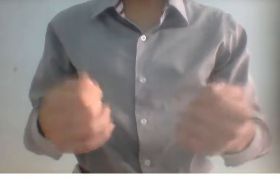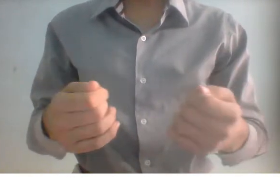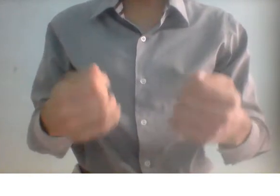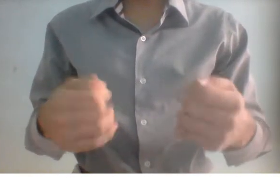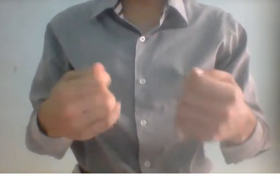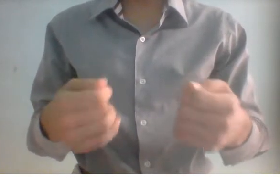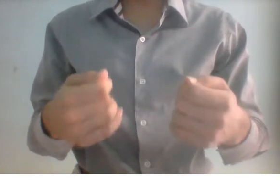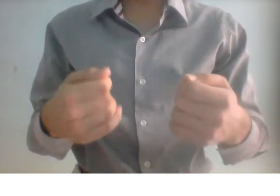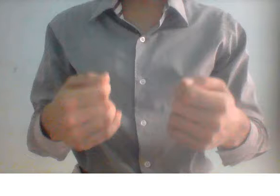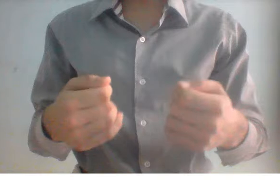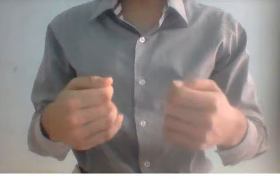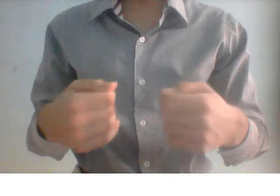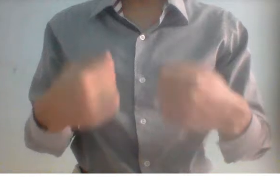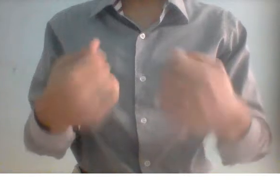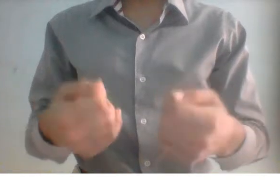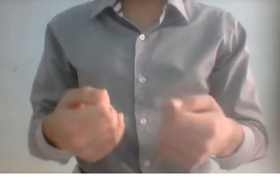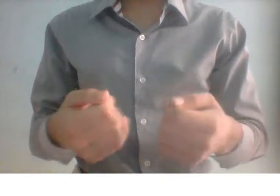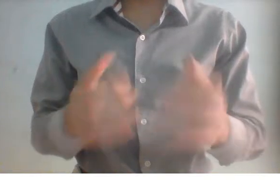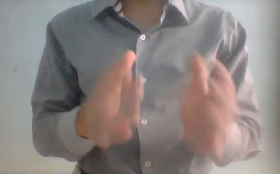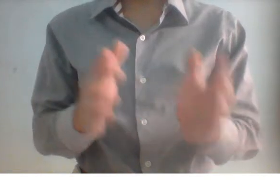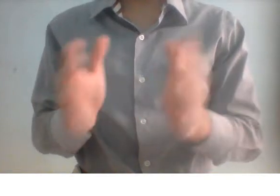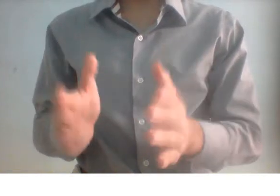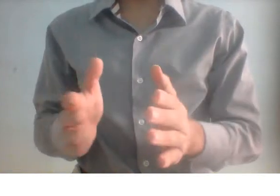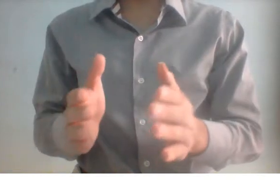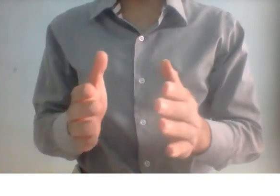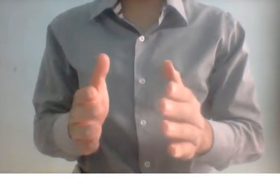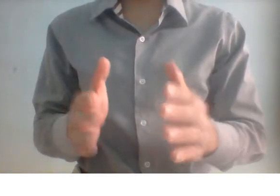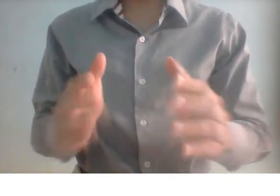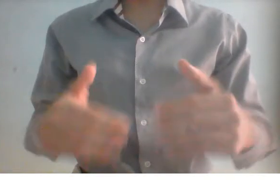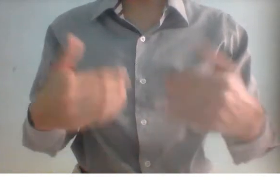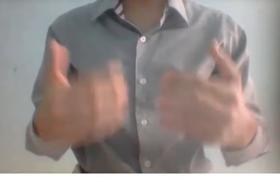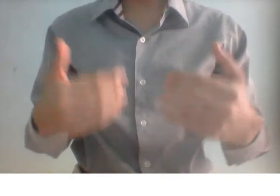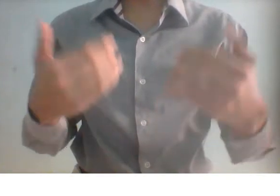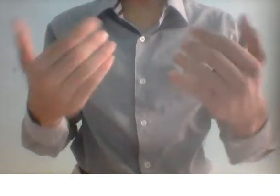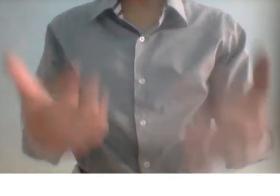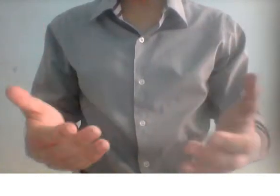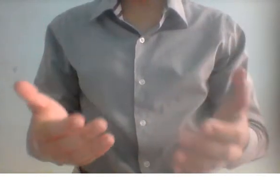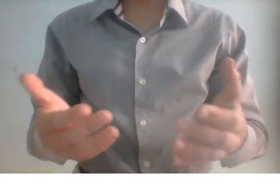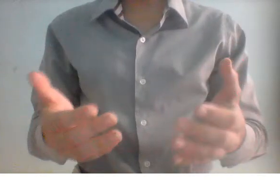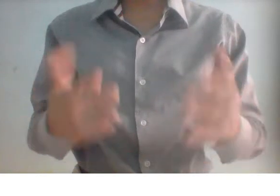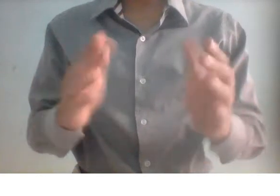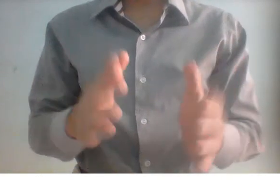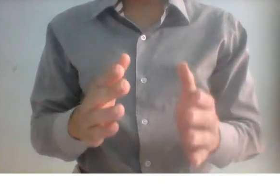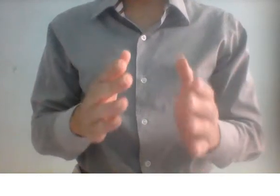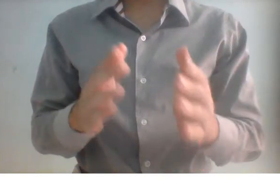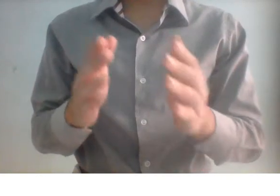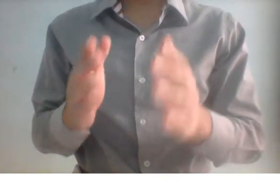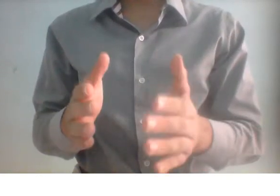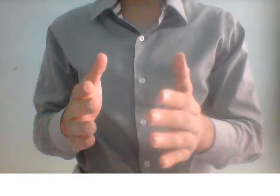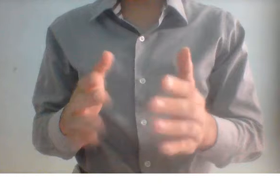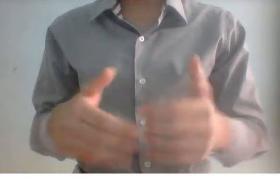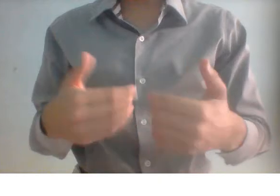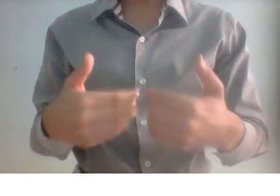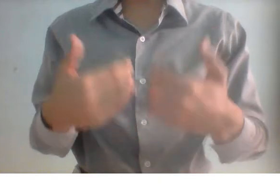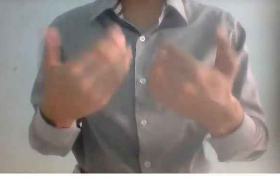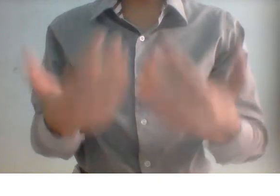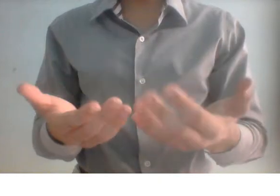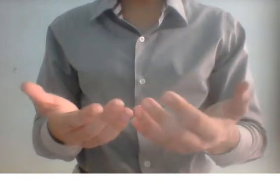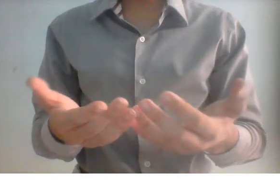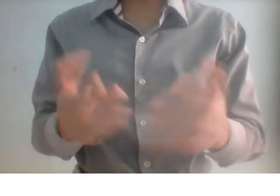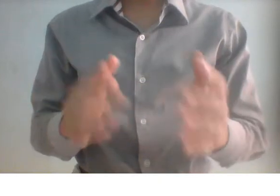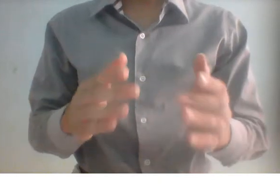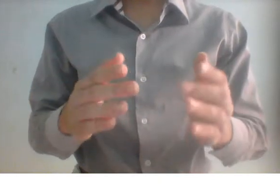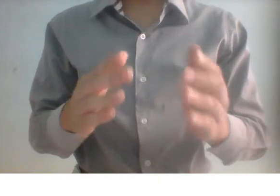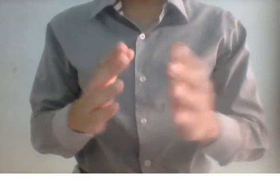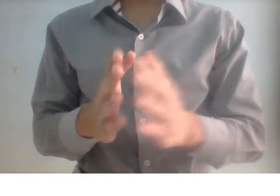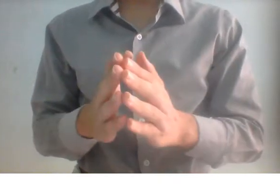se renegociaran este tipo de elementos de los acuerdos establecidos, para que, bueno, si se les suministra etano, sea un precio de mercado un poco más